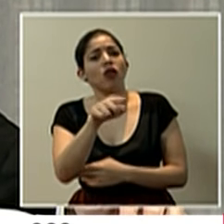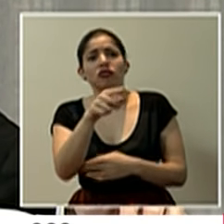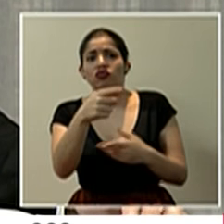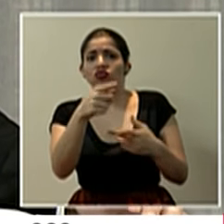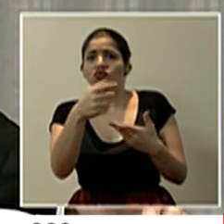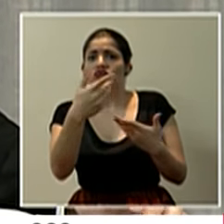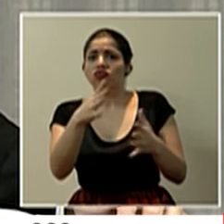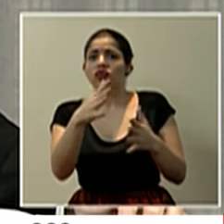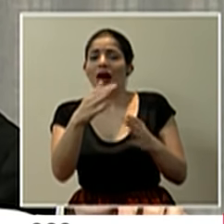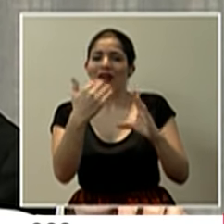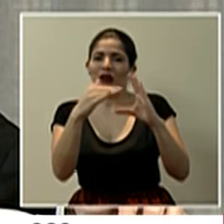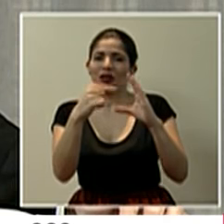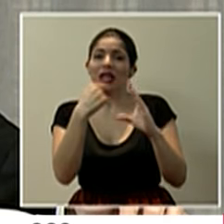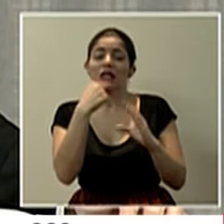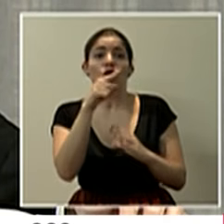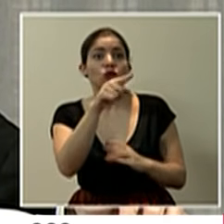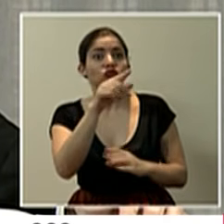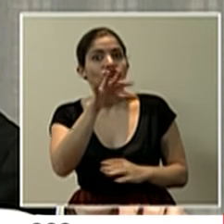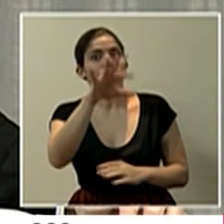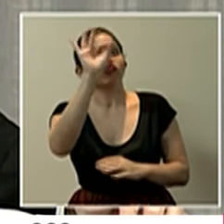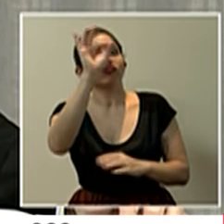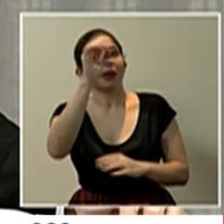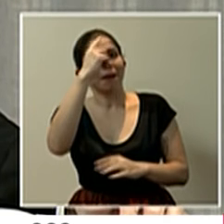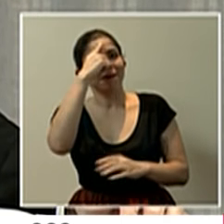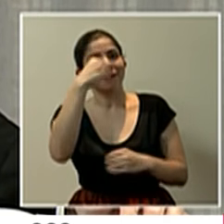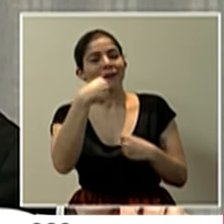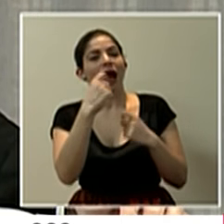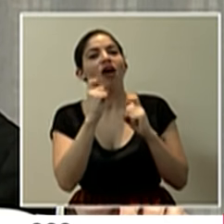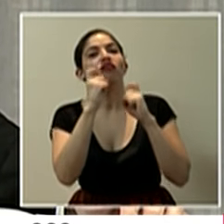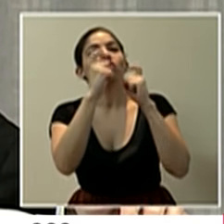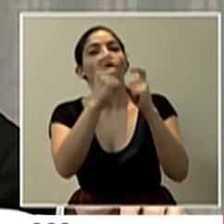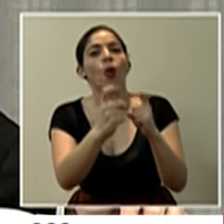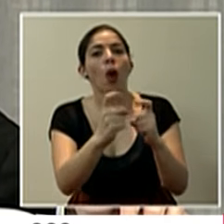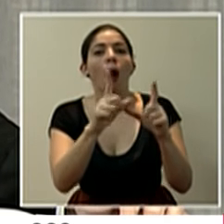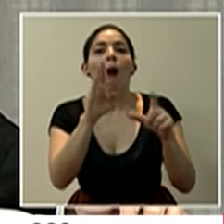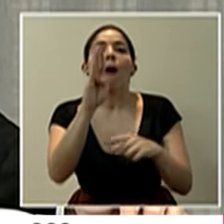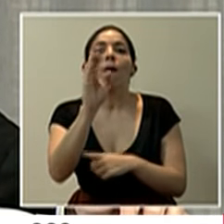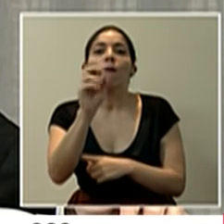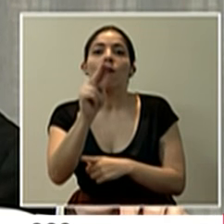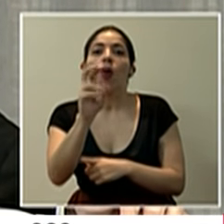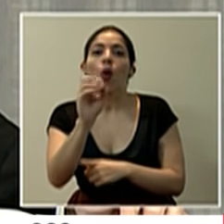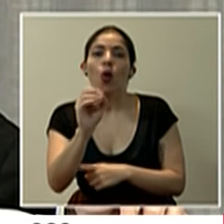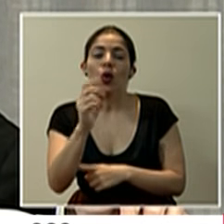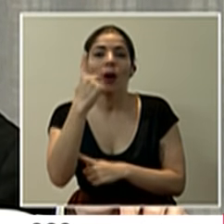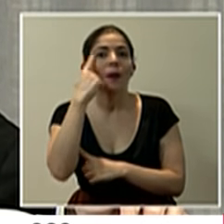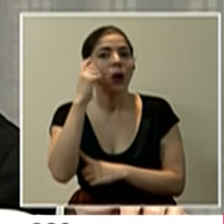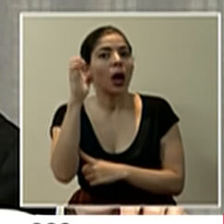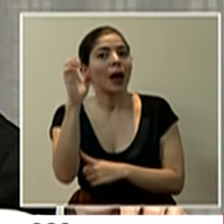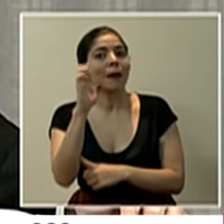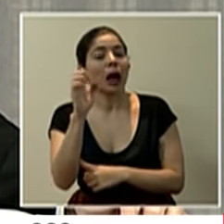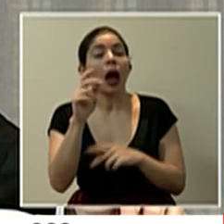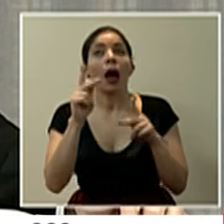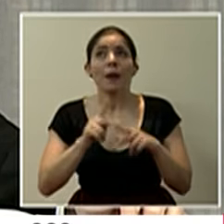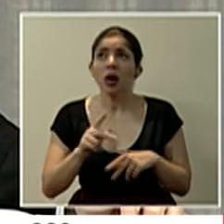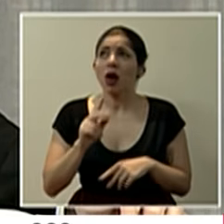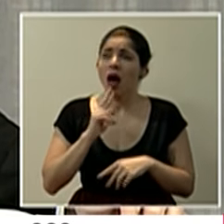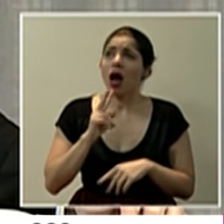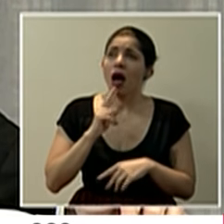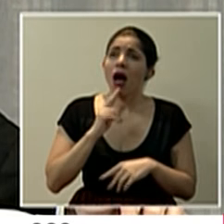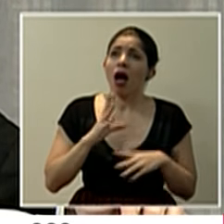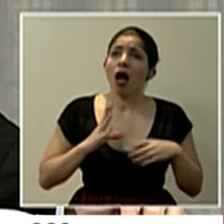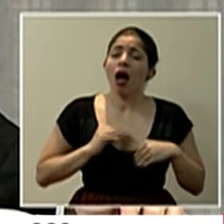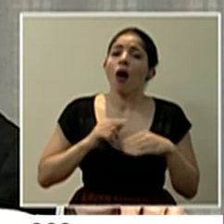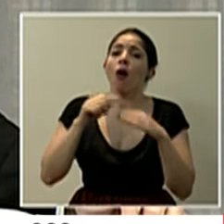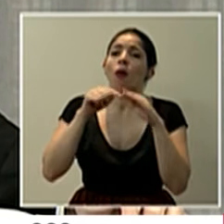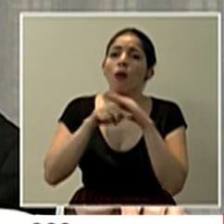sido seleccionada como beneficiaria de un bono por el tema de la emergencia, y proceden